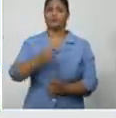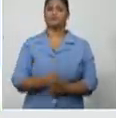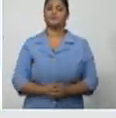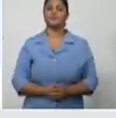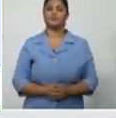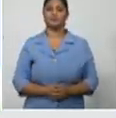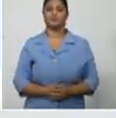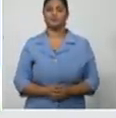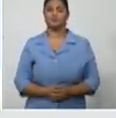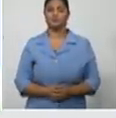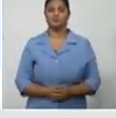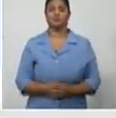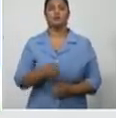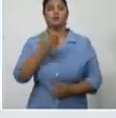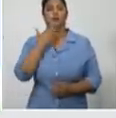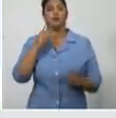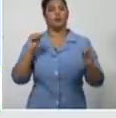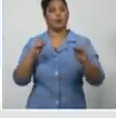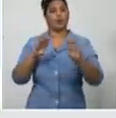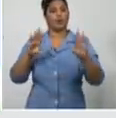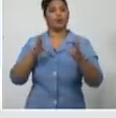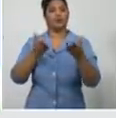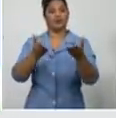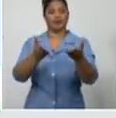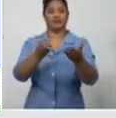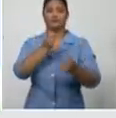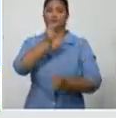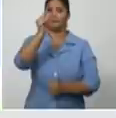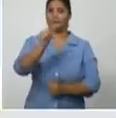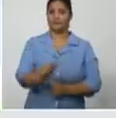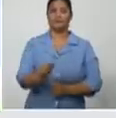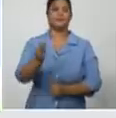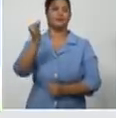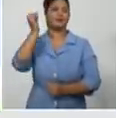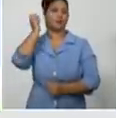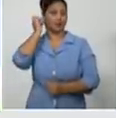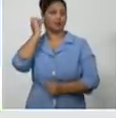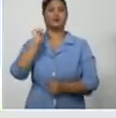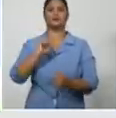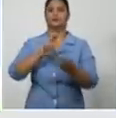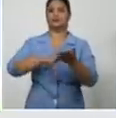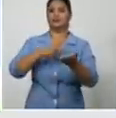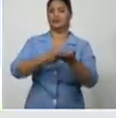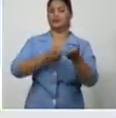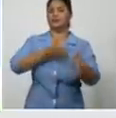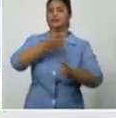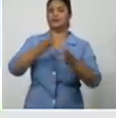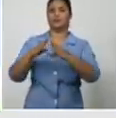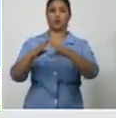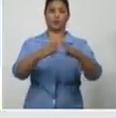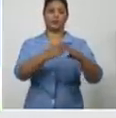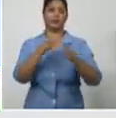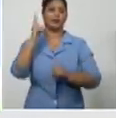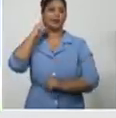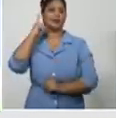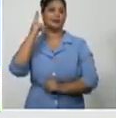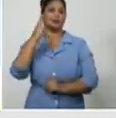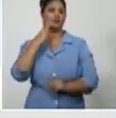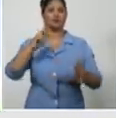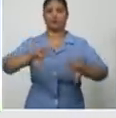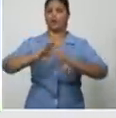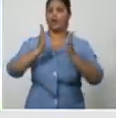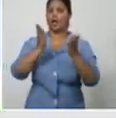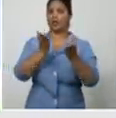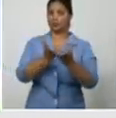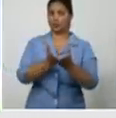ti, al equipo que nos acompaña. A Yasmina Rami, nuestra intérprete en lengua de señas para la comunidad sorda de Cuba. Correcto, y a todas las personas que